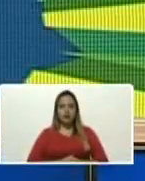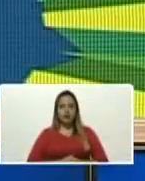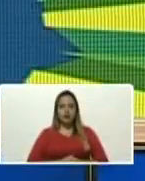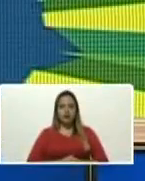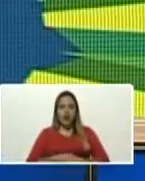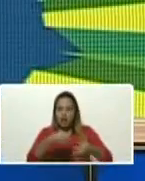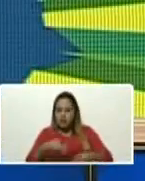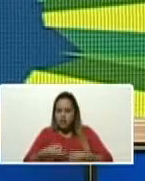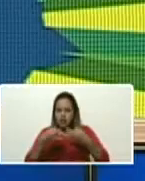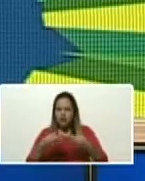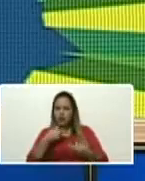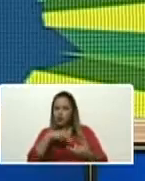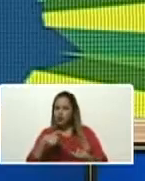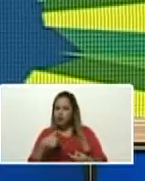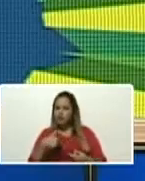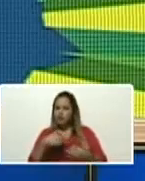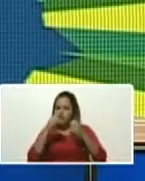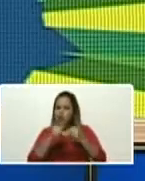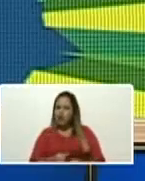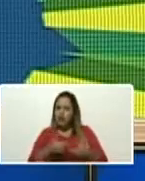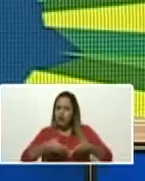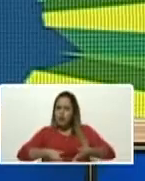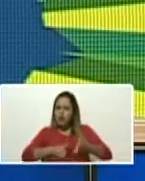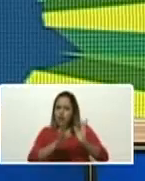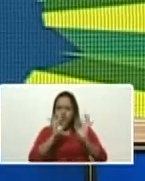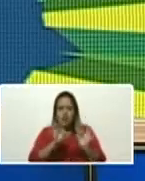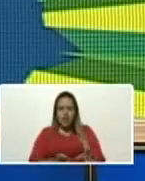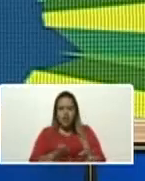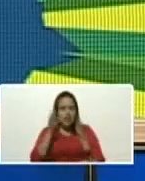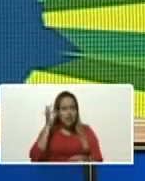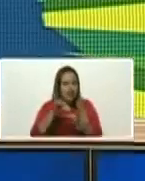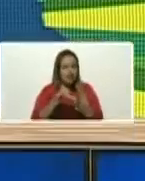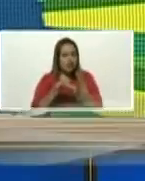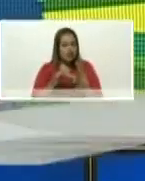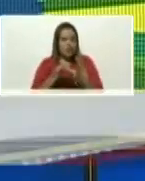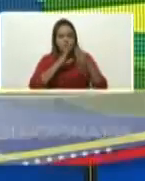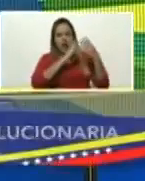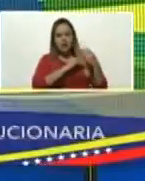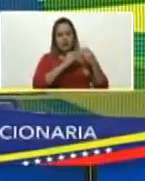hemos creído en el camino de la certeza, de la fe, del optimismo.